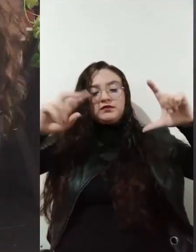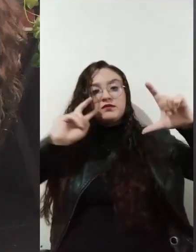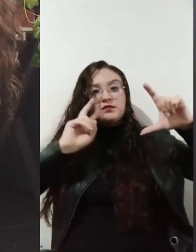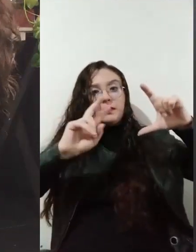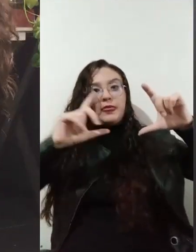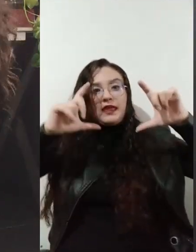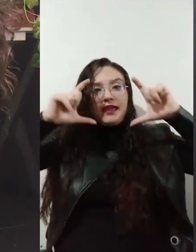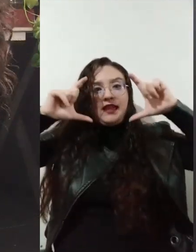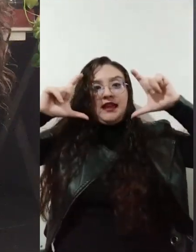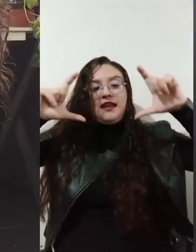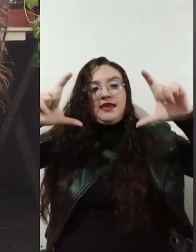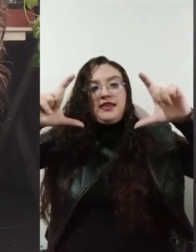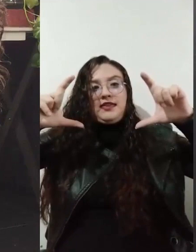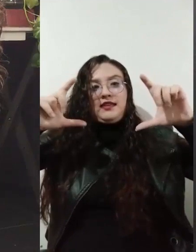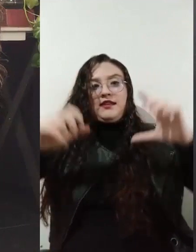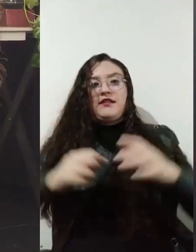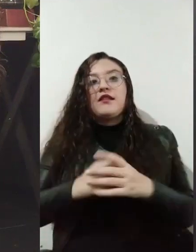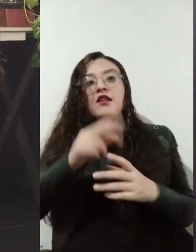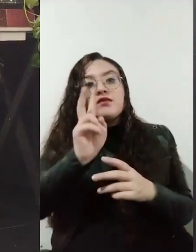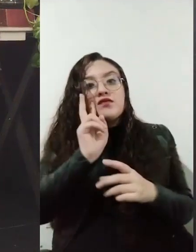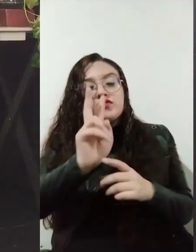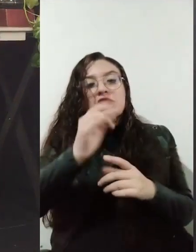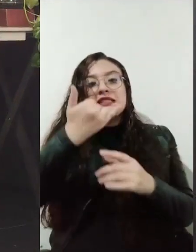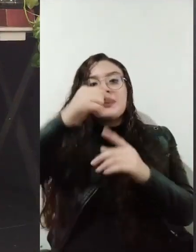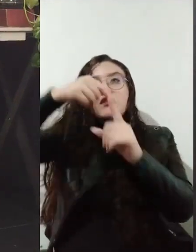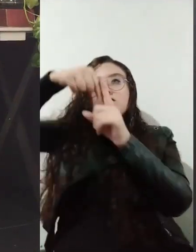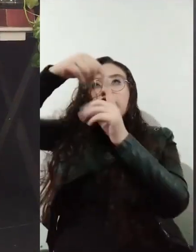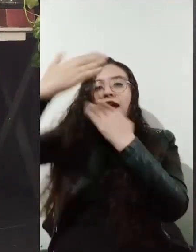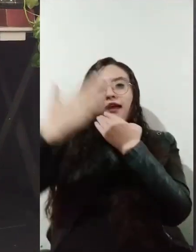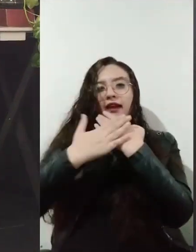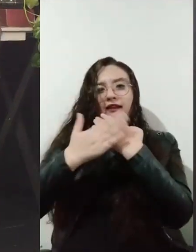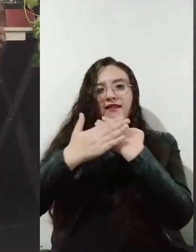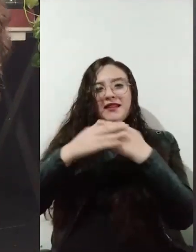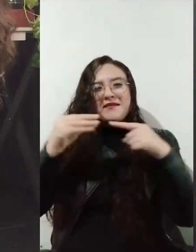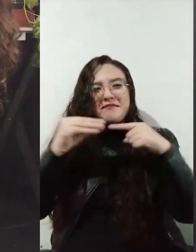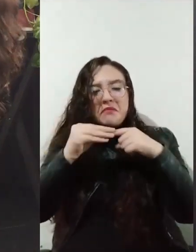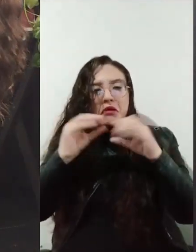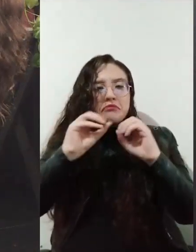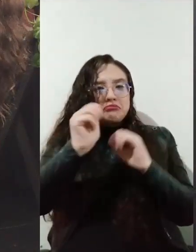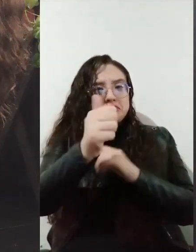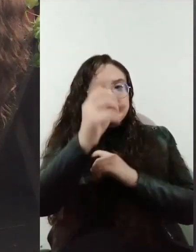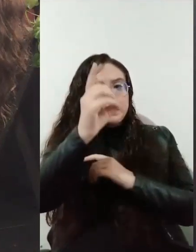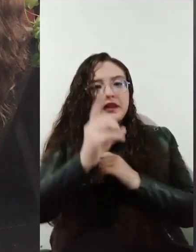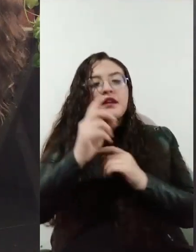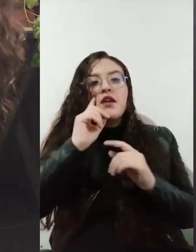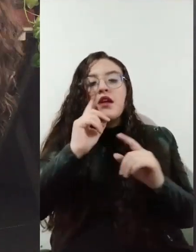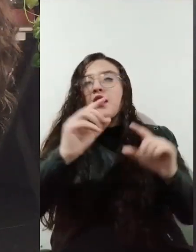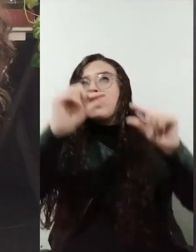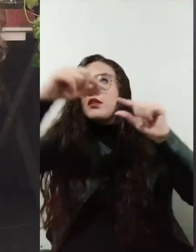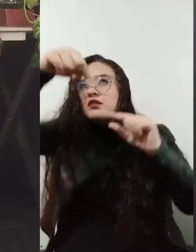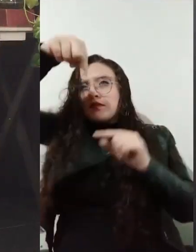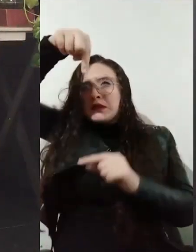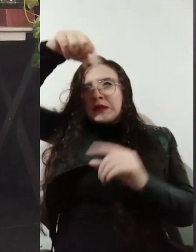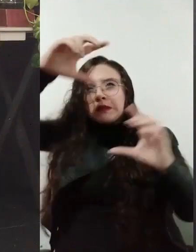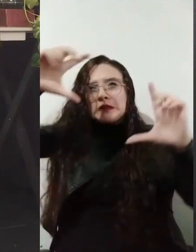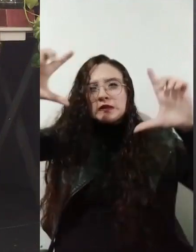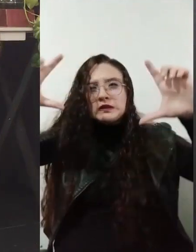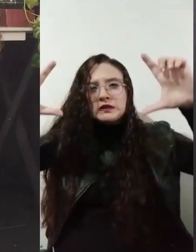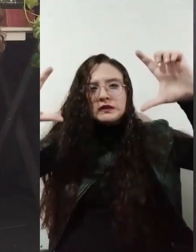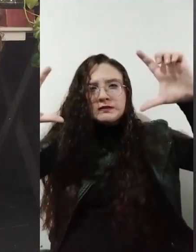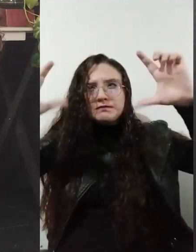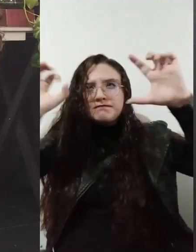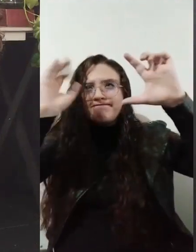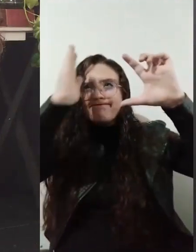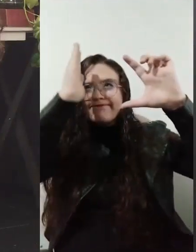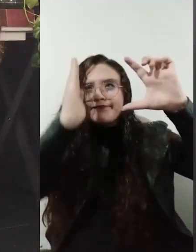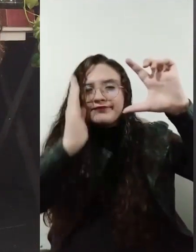bicicleta tiene el piñón más grande. Voy a dejar el marcador listo en la parte superior. Dejo mi pedal lo